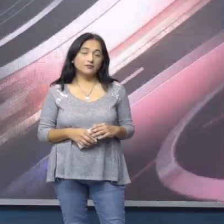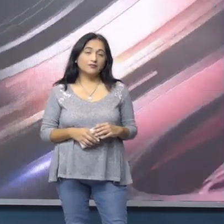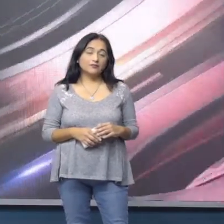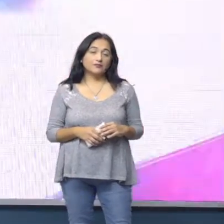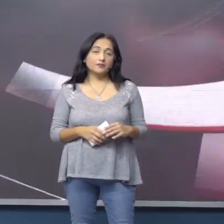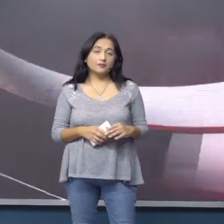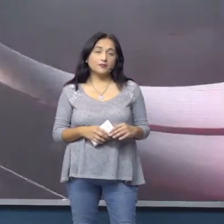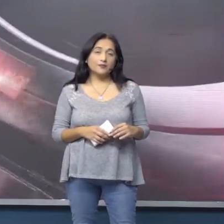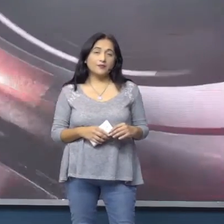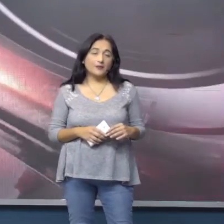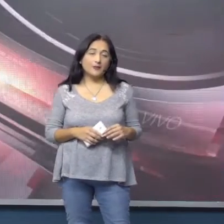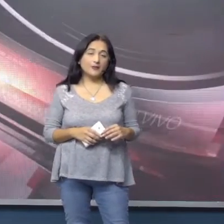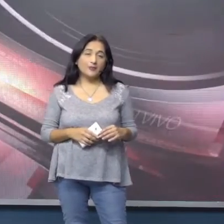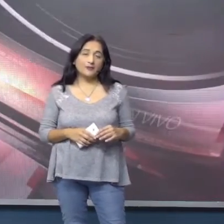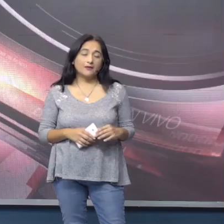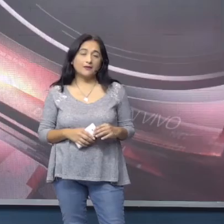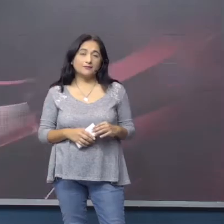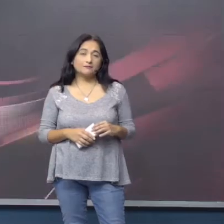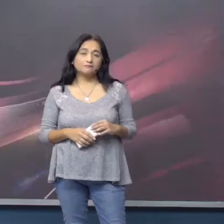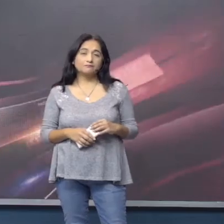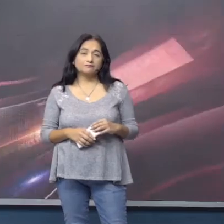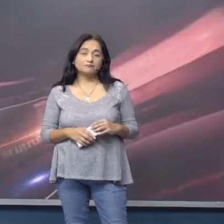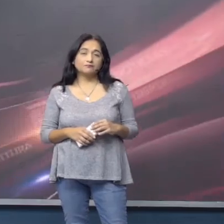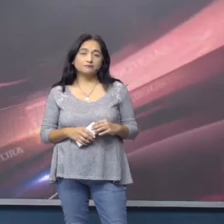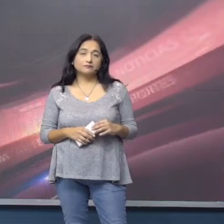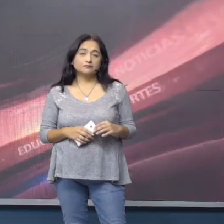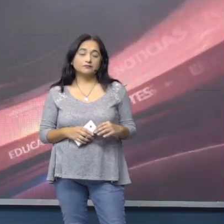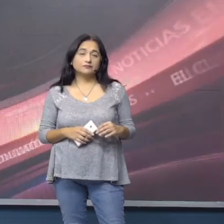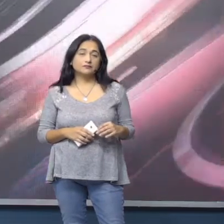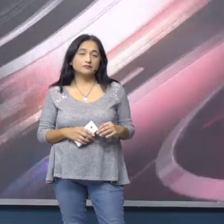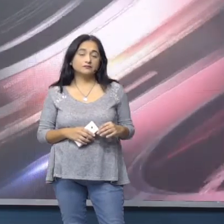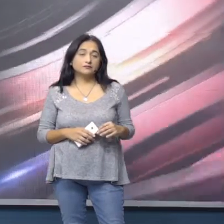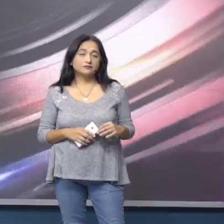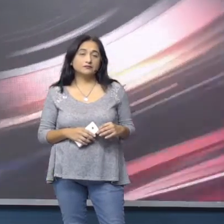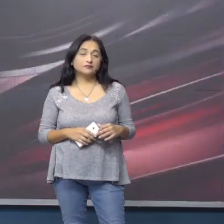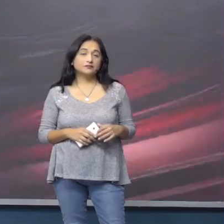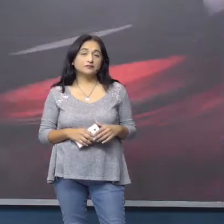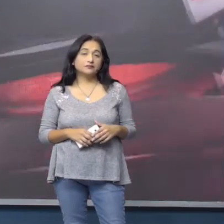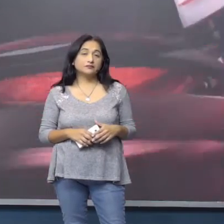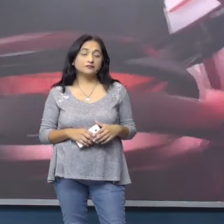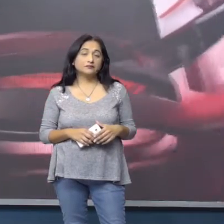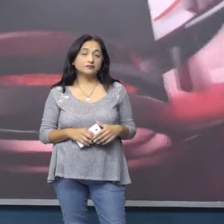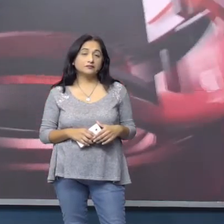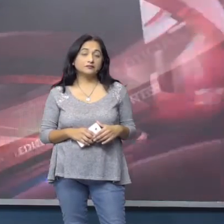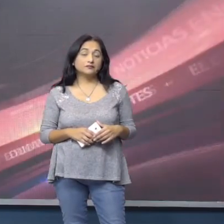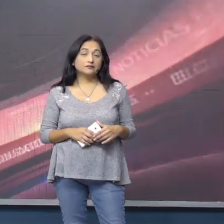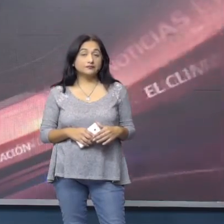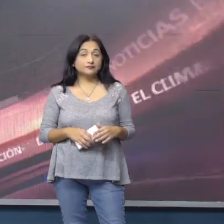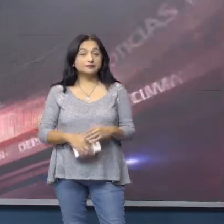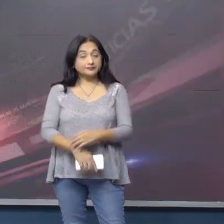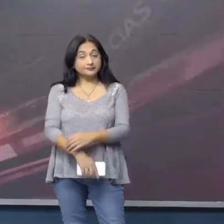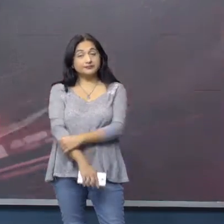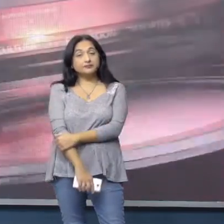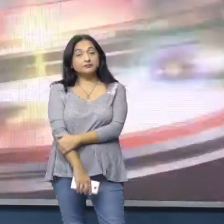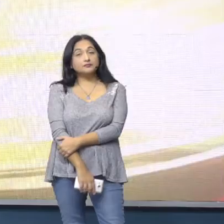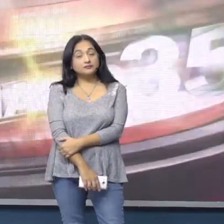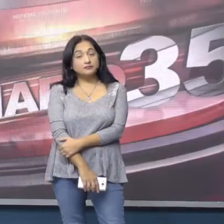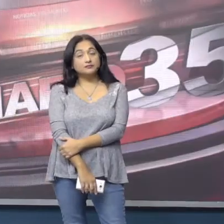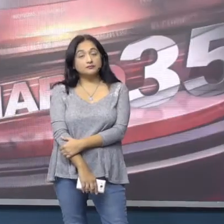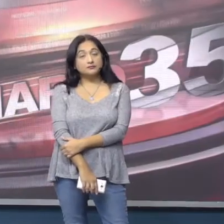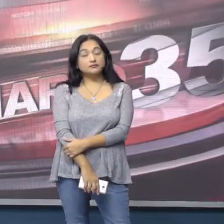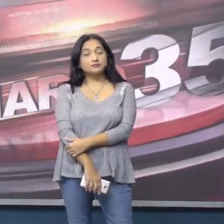necesario. Justamente mañana hemos convocado, porque tenemos referentes así de directivos en cada nivel